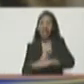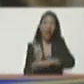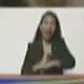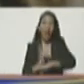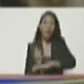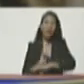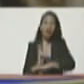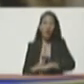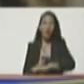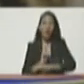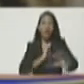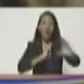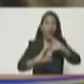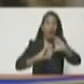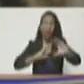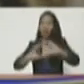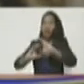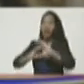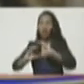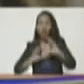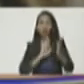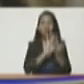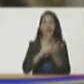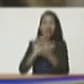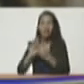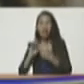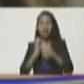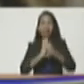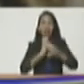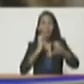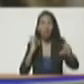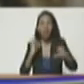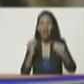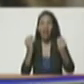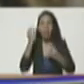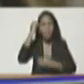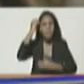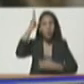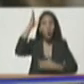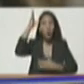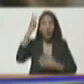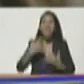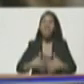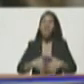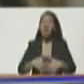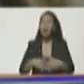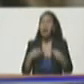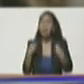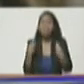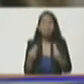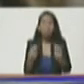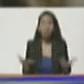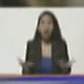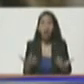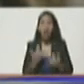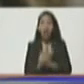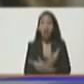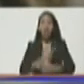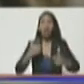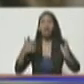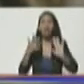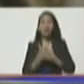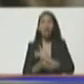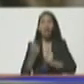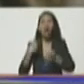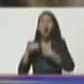las telecomunicaciones y el transporte, la capacidad industrial, la liberalización del comercio